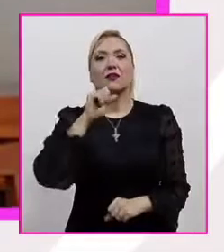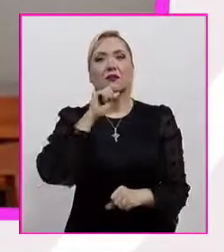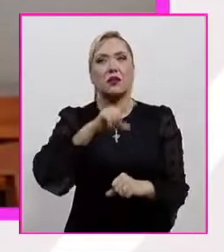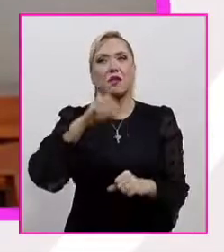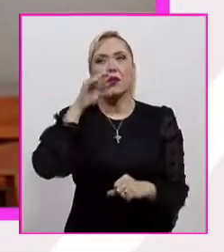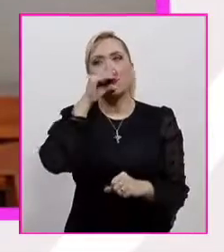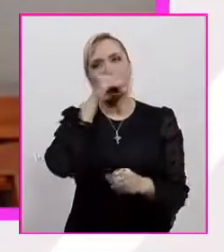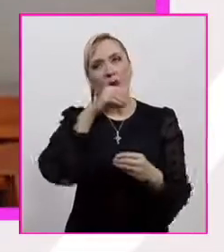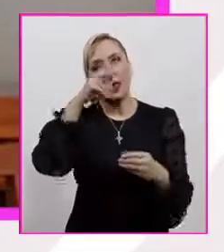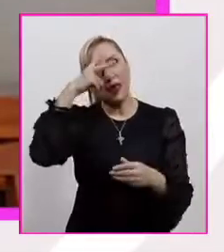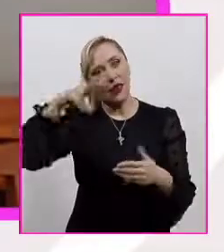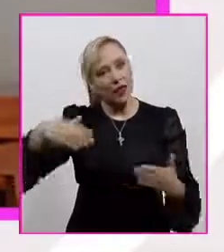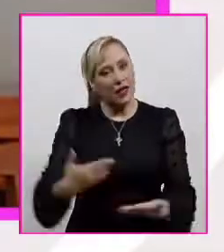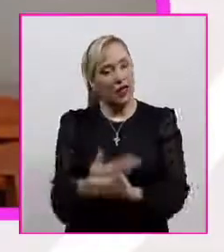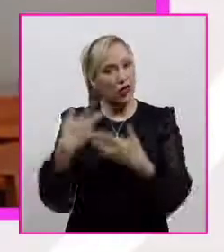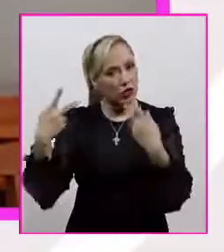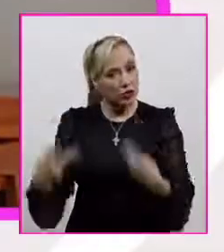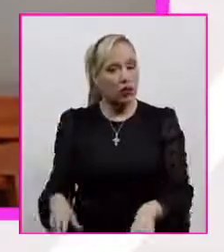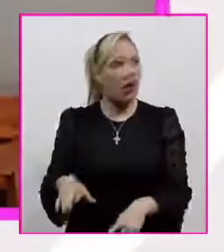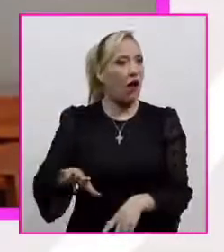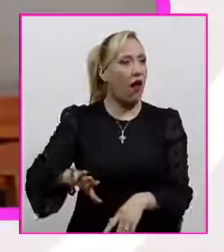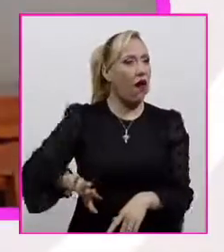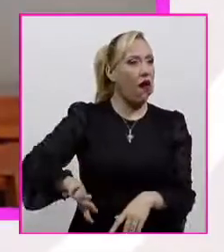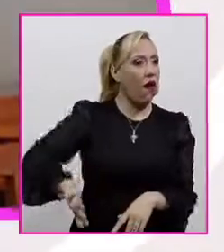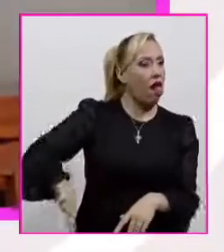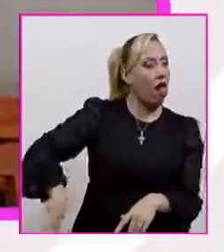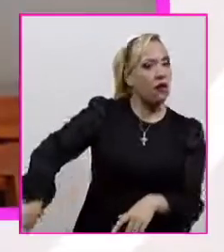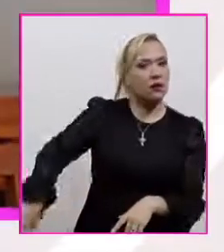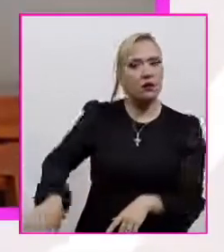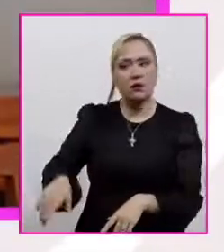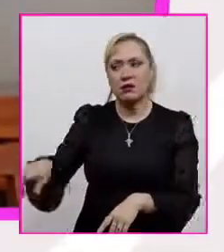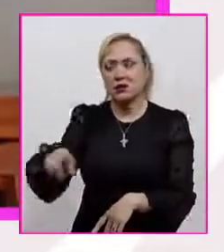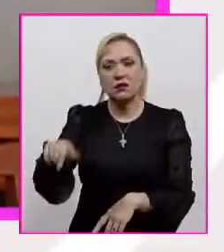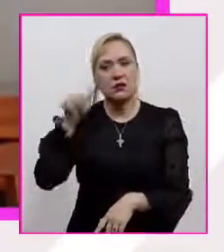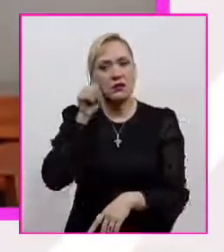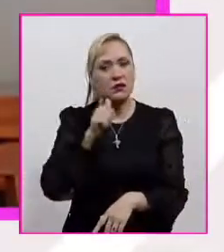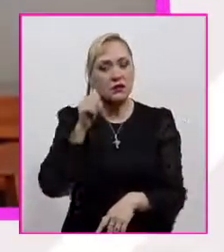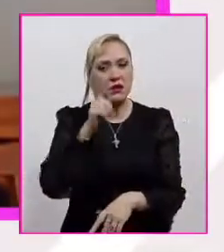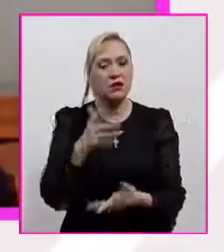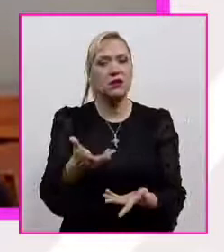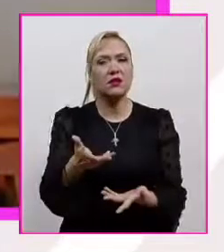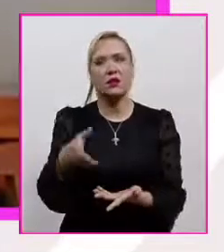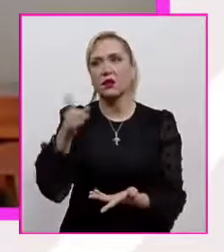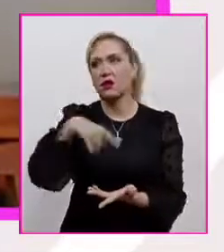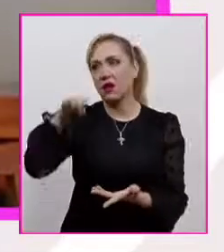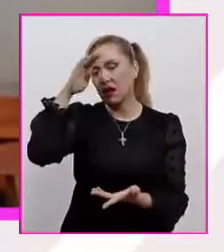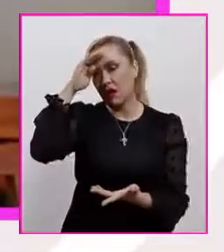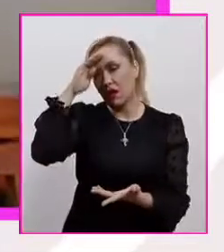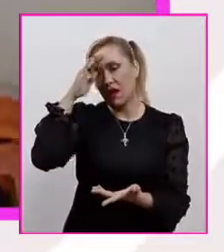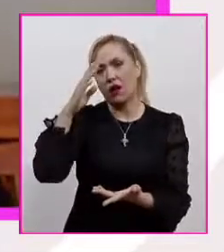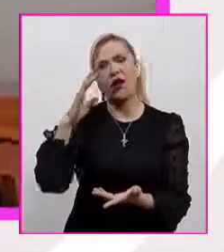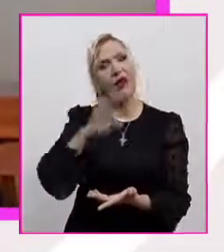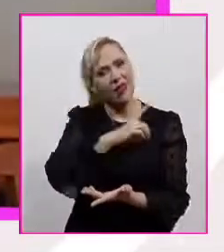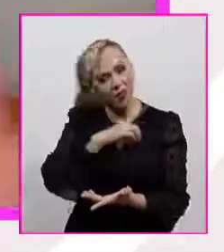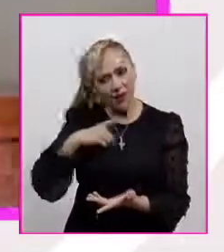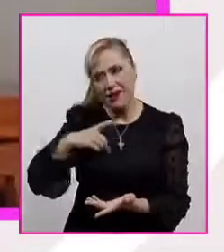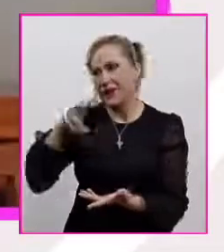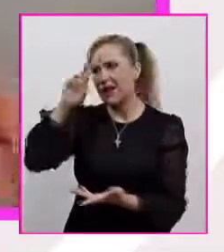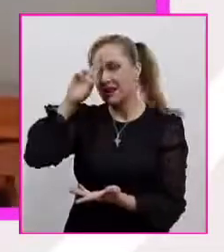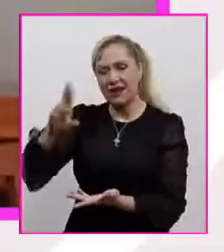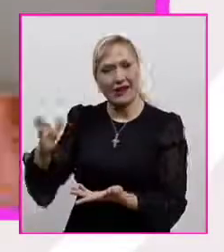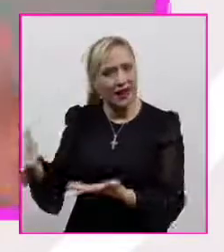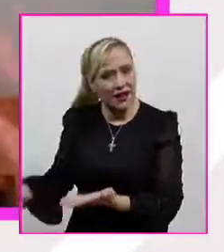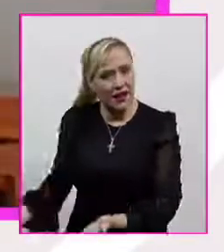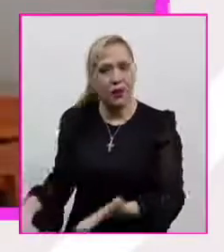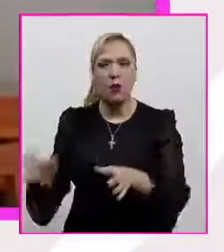creo que hasta vemos suprimidos ciertos rasgos culturales que podrían enaltecerse y que muchas veces